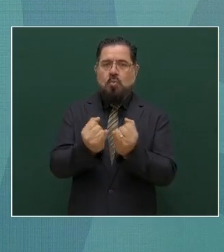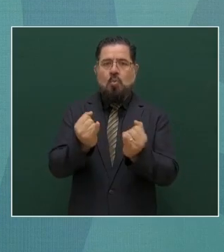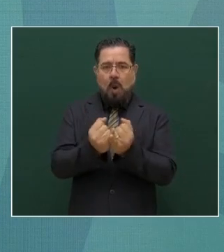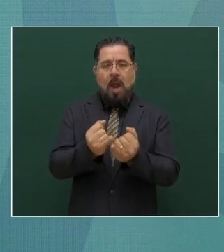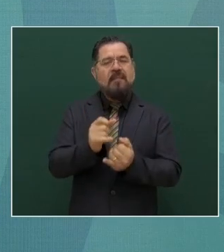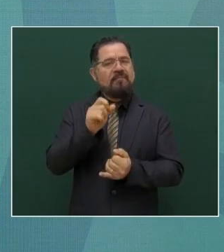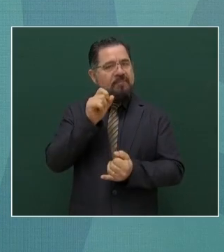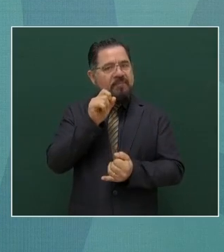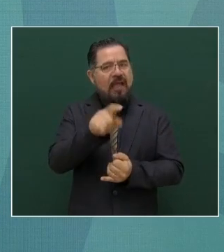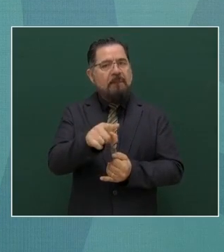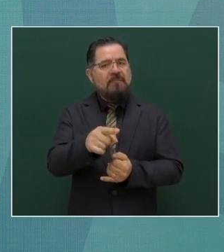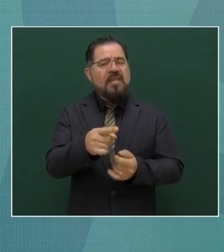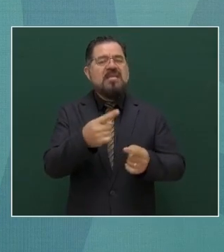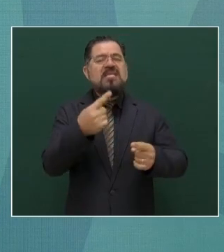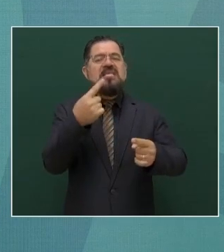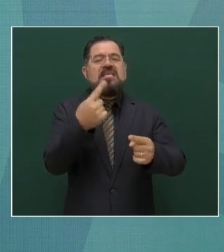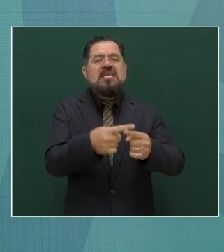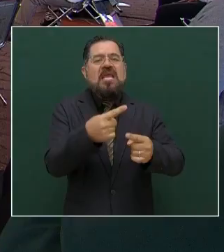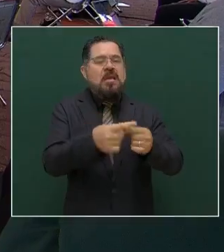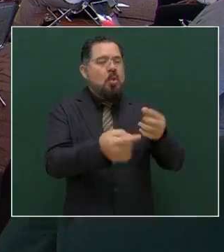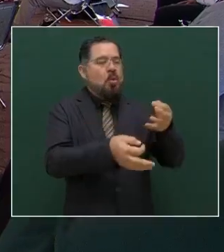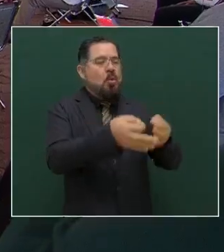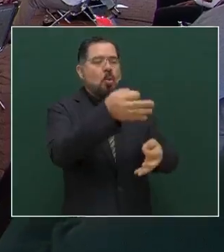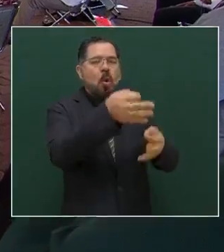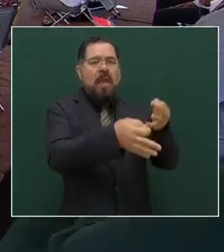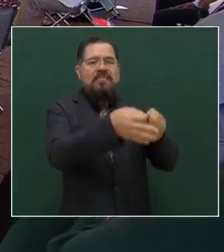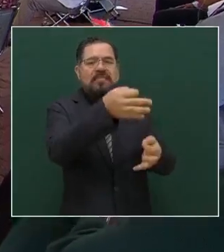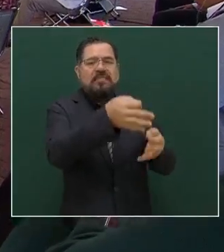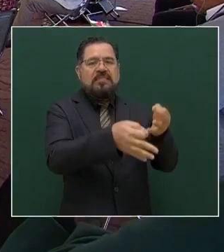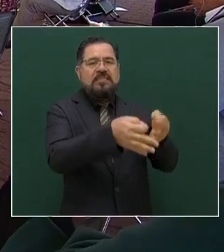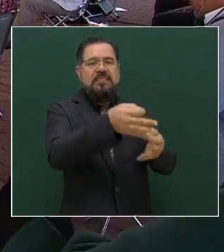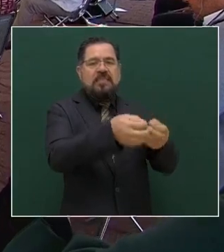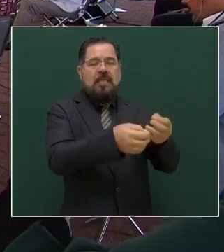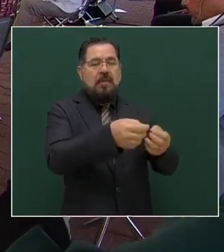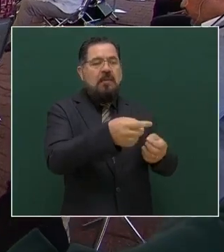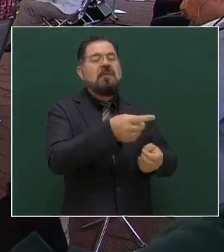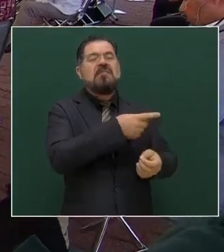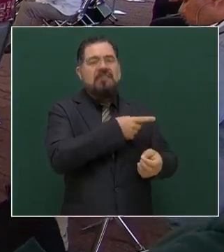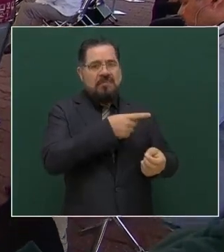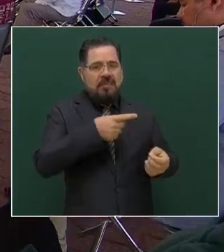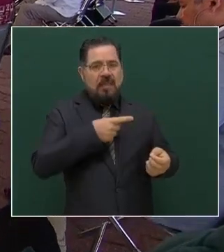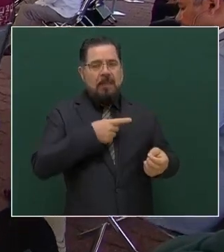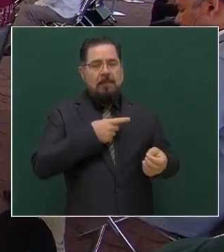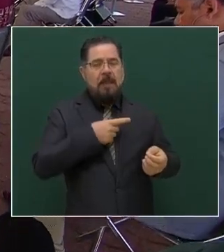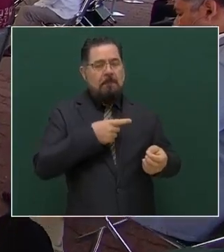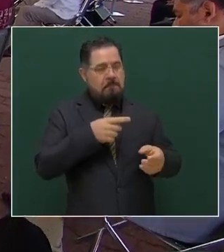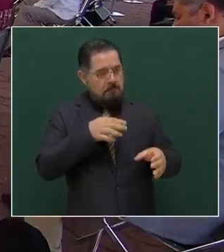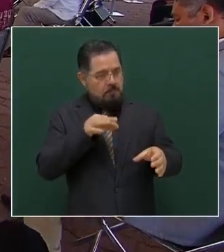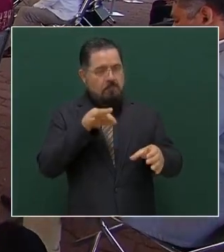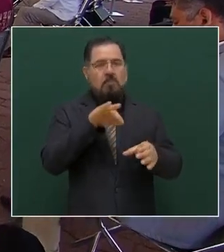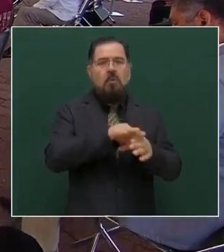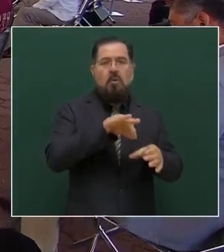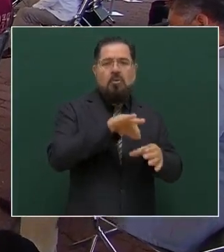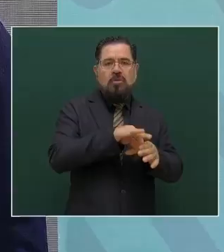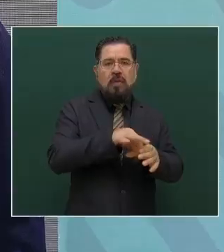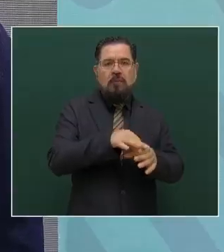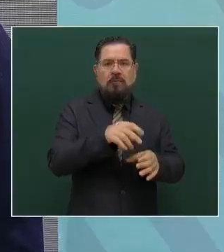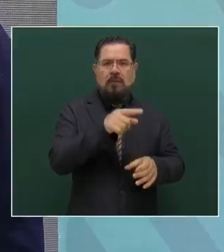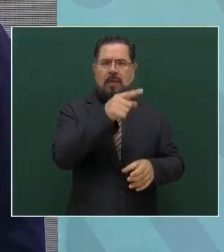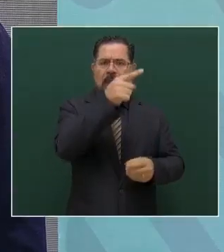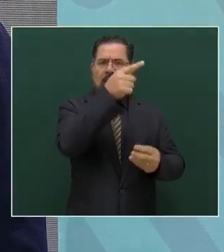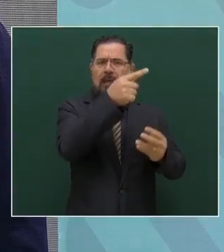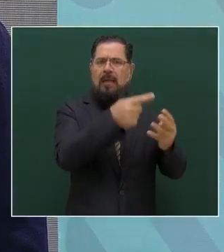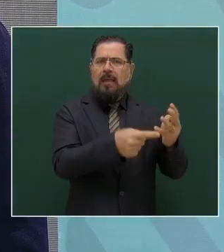debe de elegirse a los jueces, magistrados y ministros. Son muy